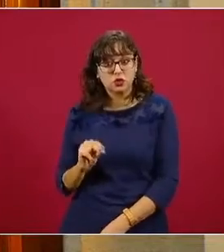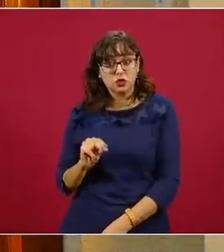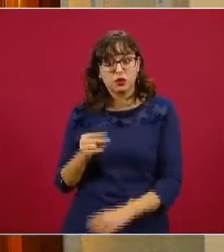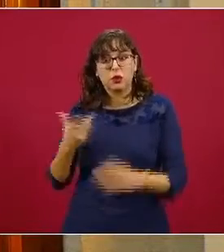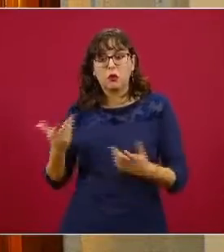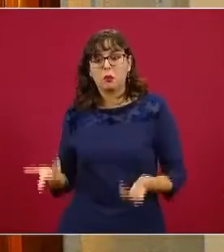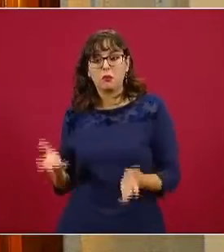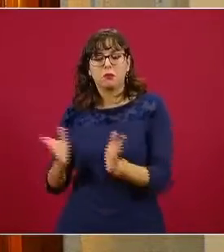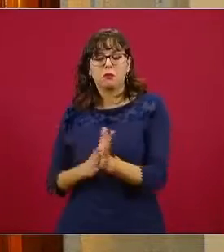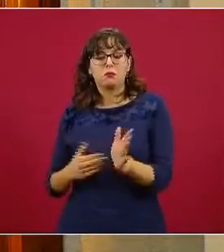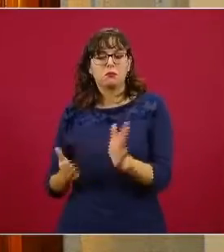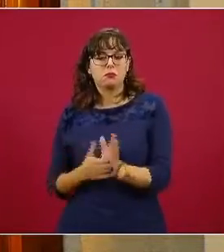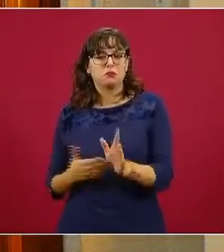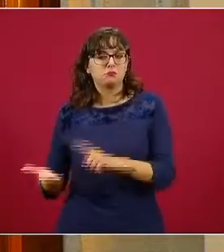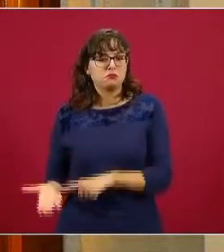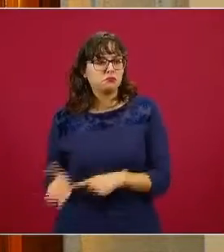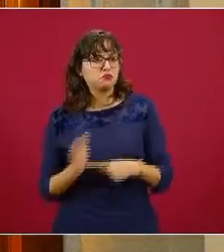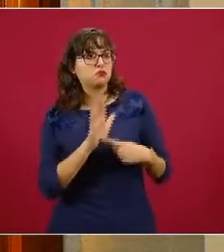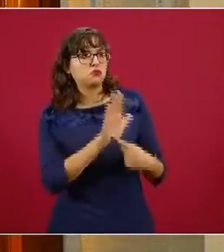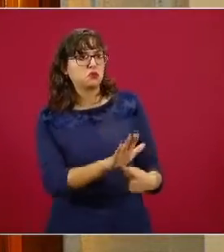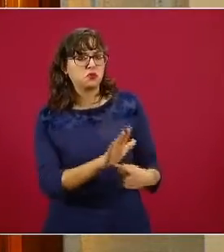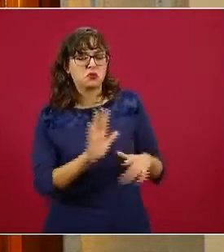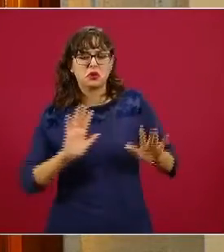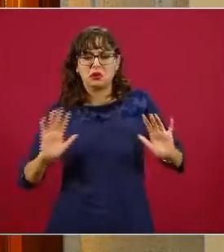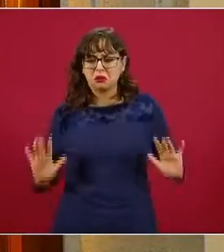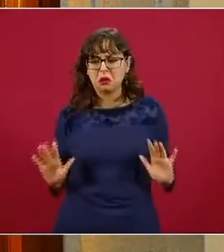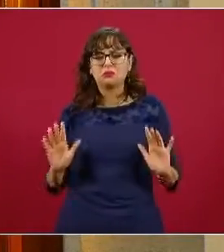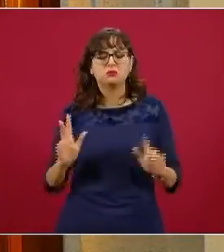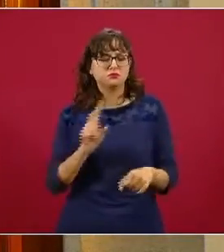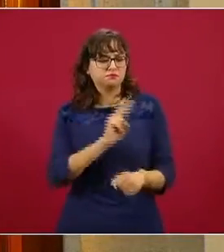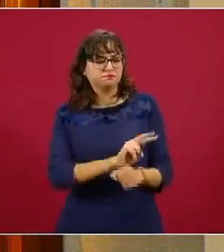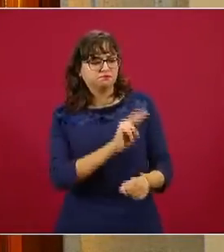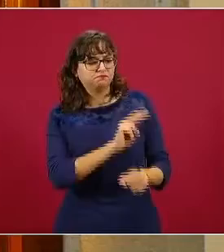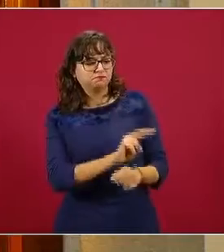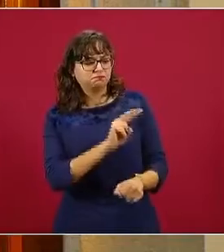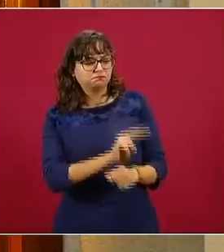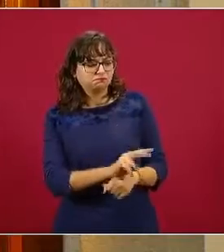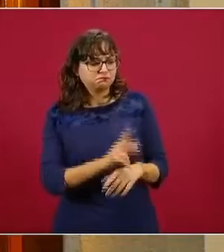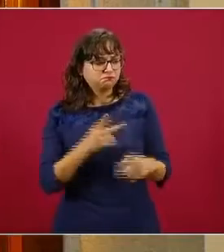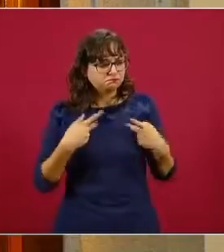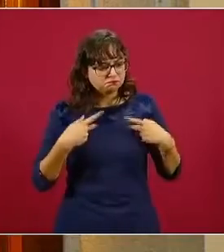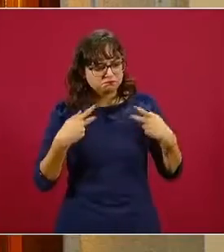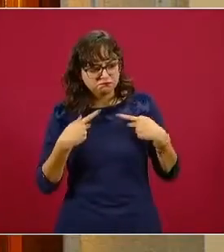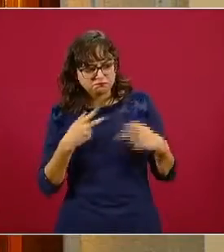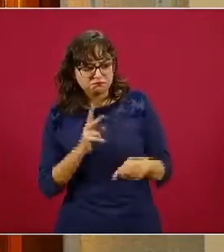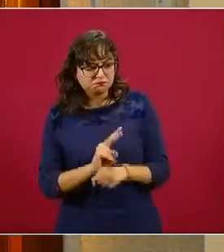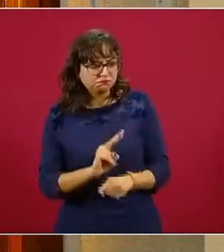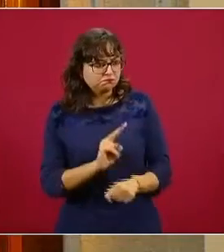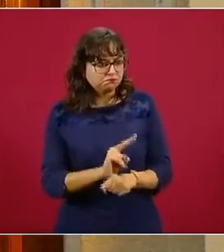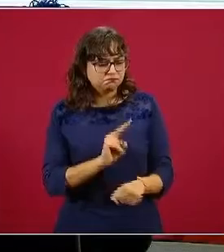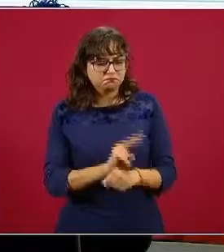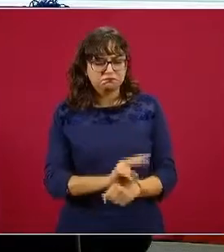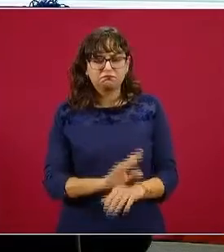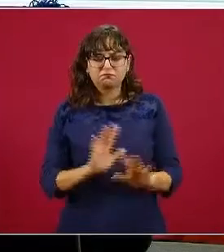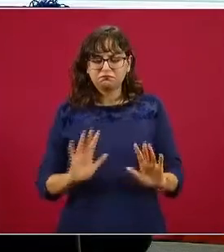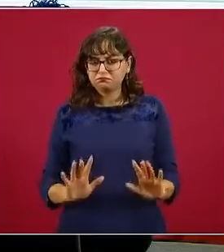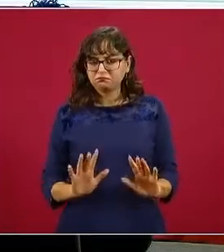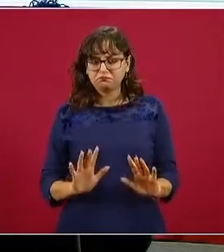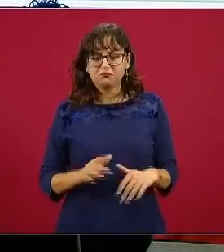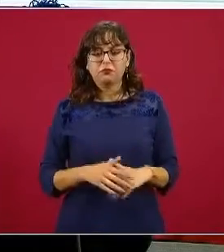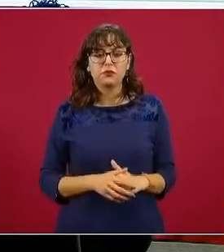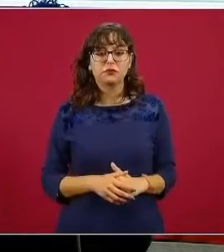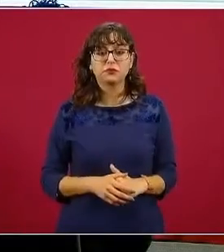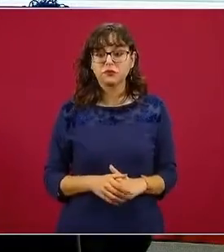vacunado, normalmente se vigila nada más y no se hace gran cosa, nada más está el contacto directo con el programa de zoonosis del